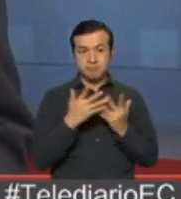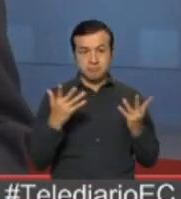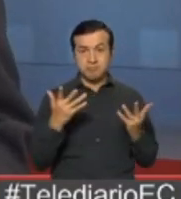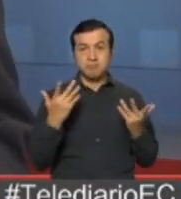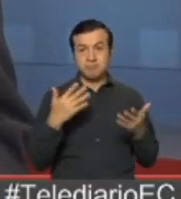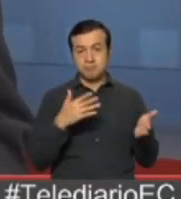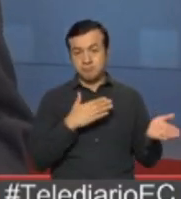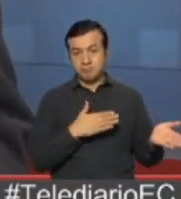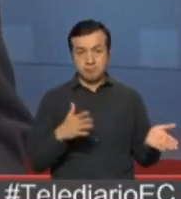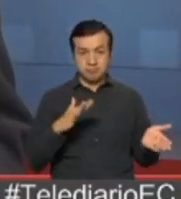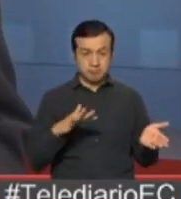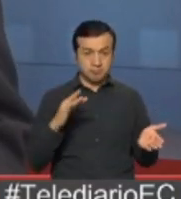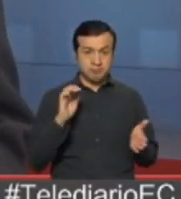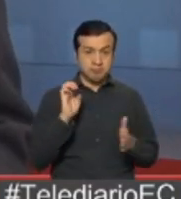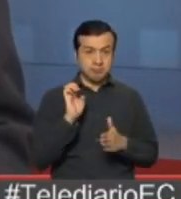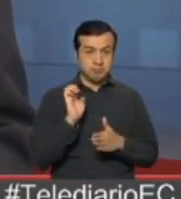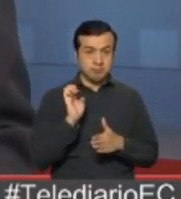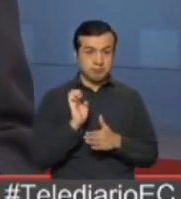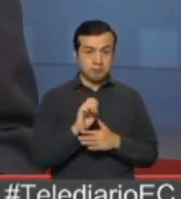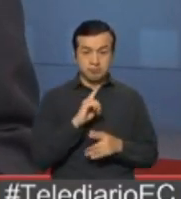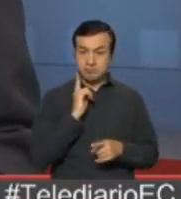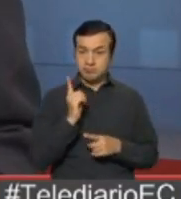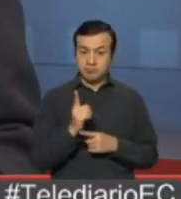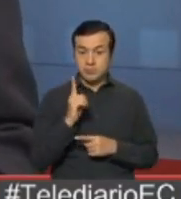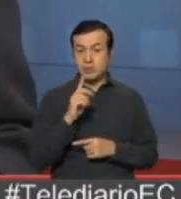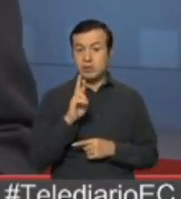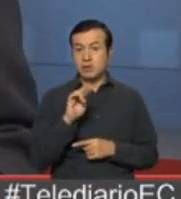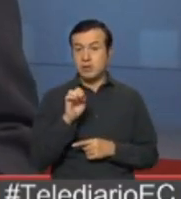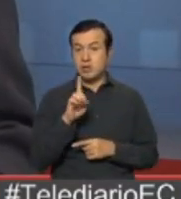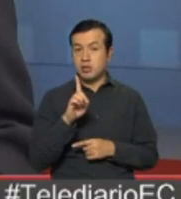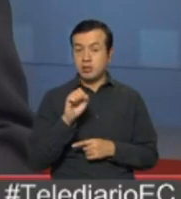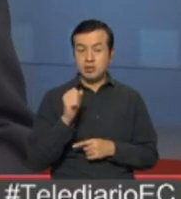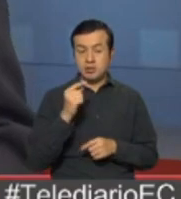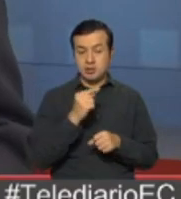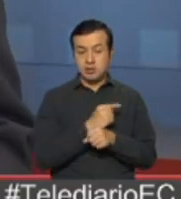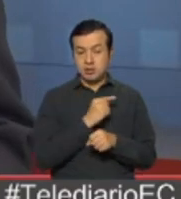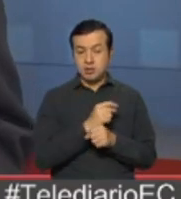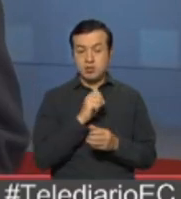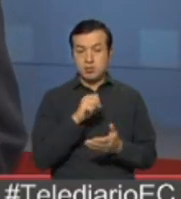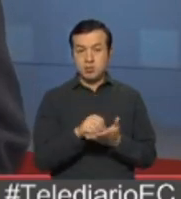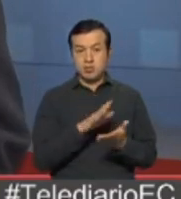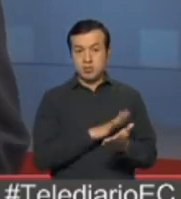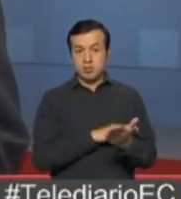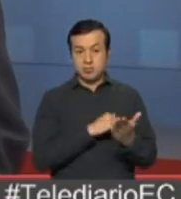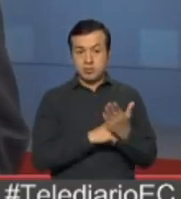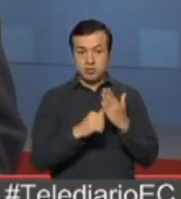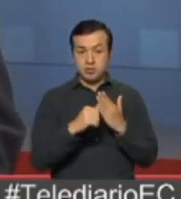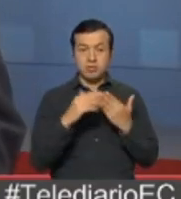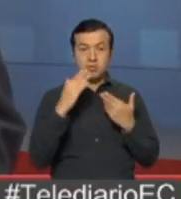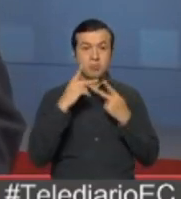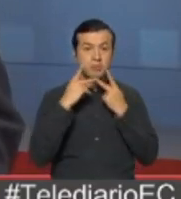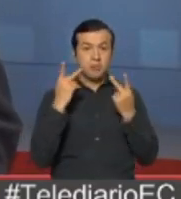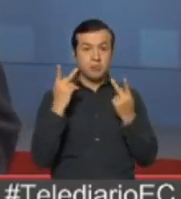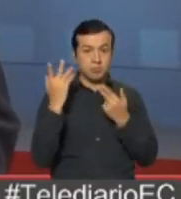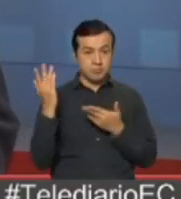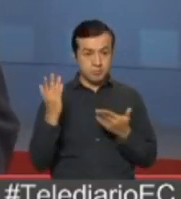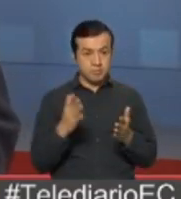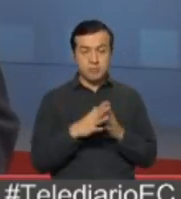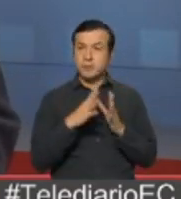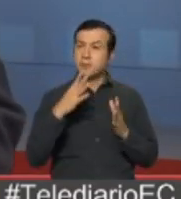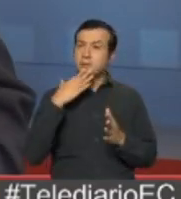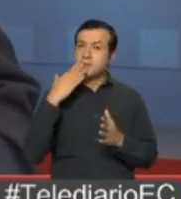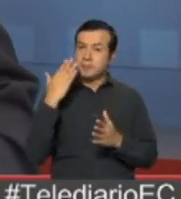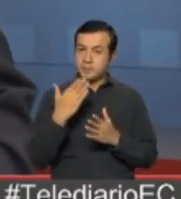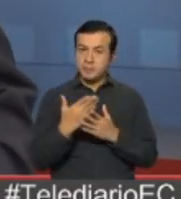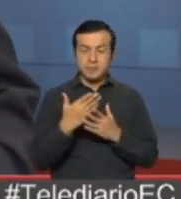metro perico en la capital de los ecuatorianos yo quiero agradecer a josé david a recalde gerente de proyectos del ministerio de transporte y obras públicas por estar acá muchas gracias